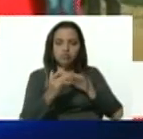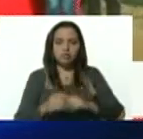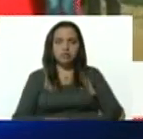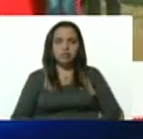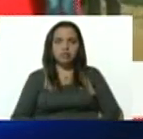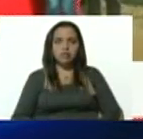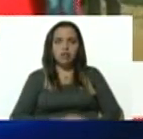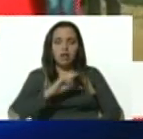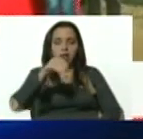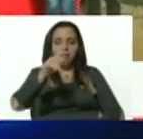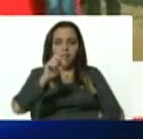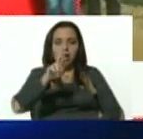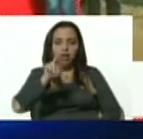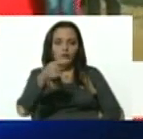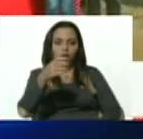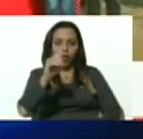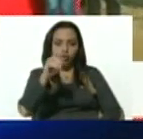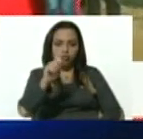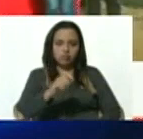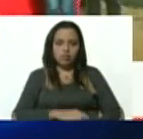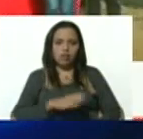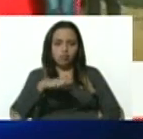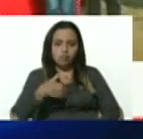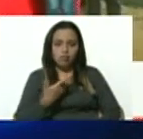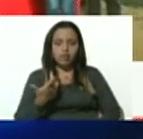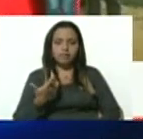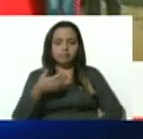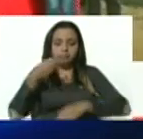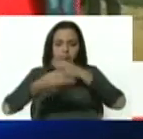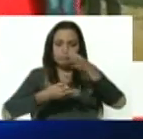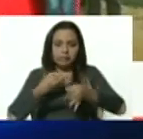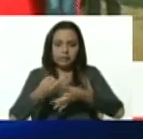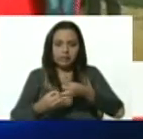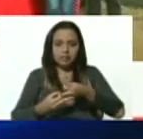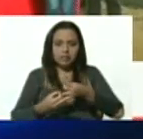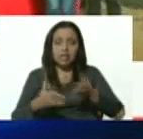Godoy, para que ella devele el hito